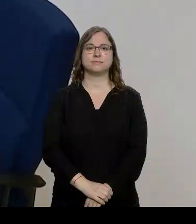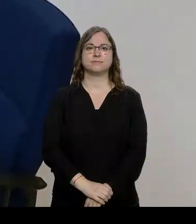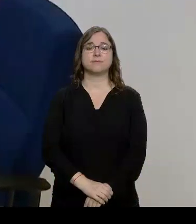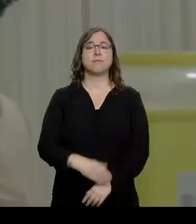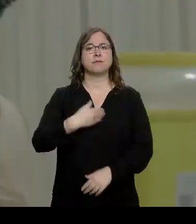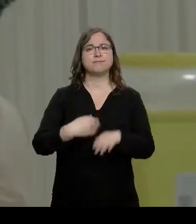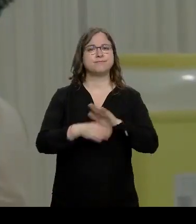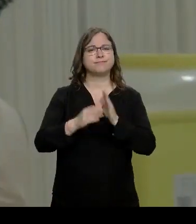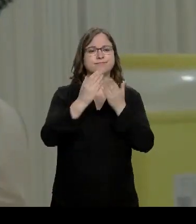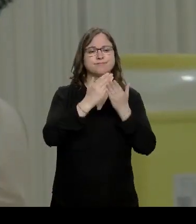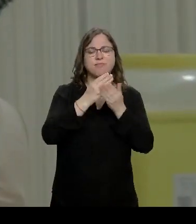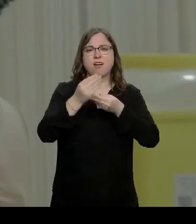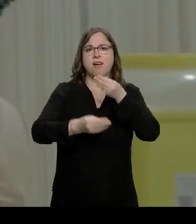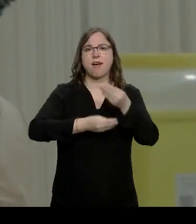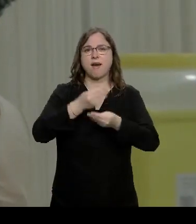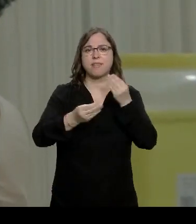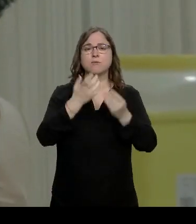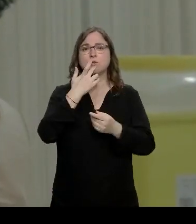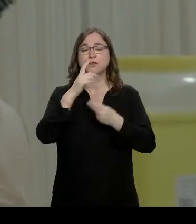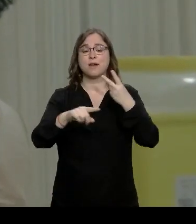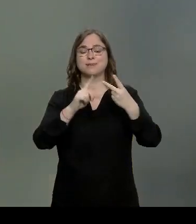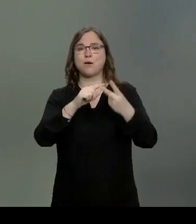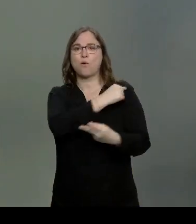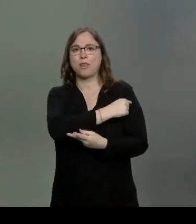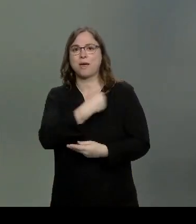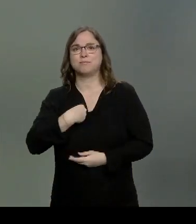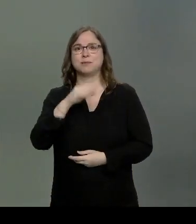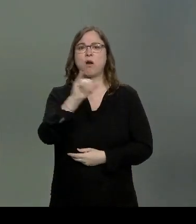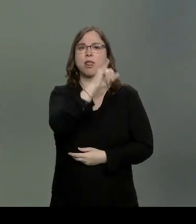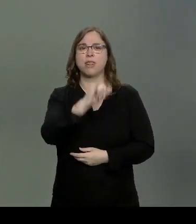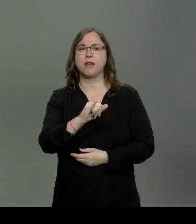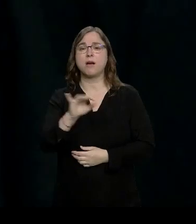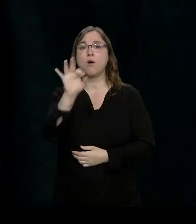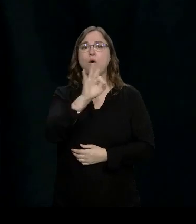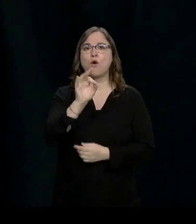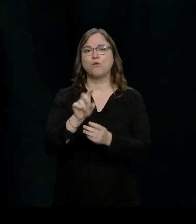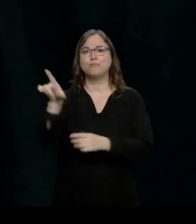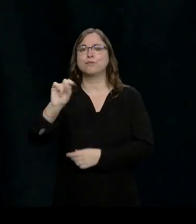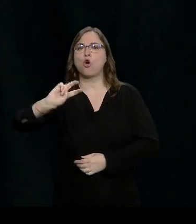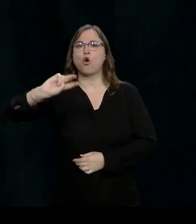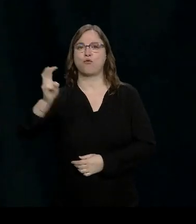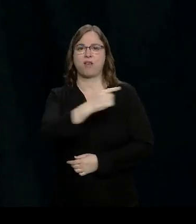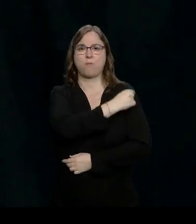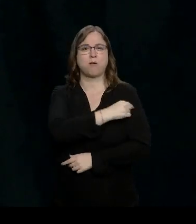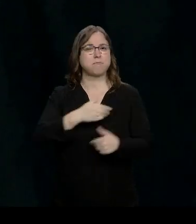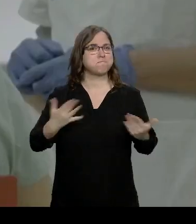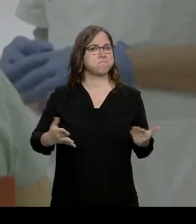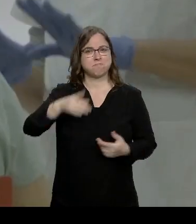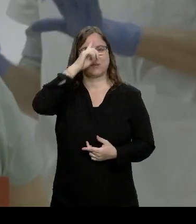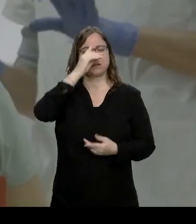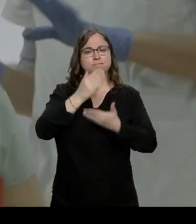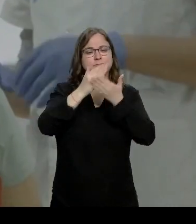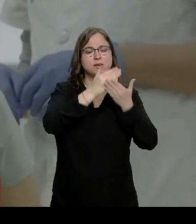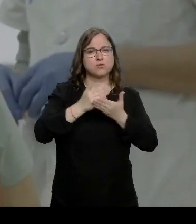Se sigue estudiando qué hacer, si administrar una segunda dosis de AstraZeneca o inyectar otra vacuna. Se están